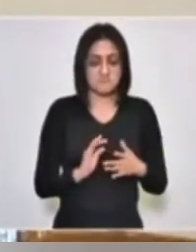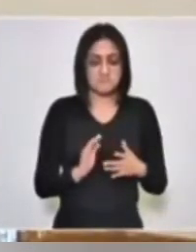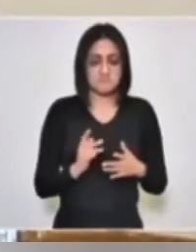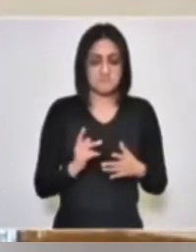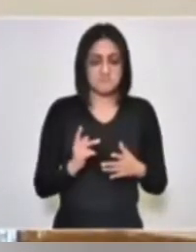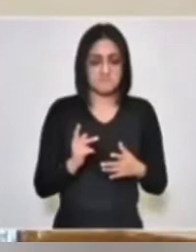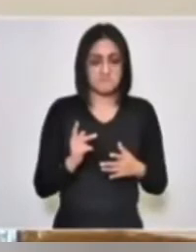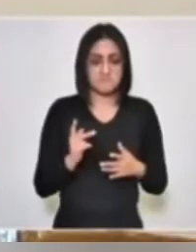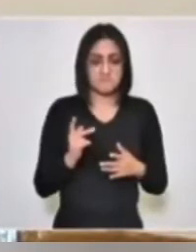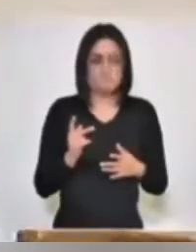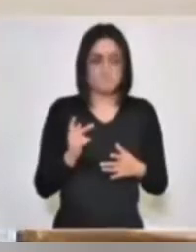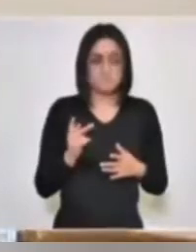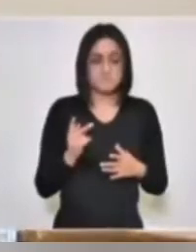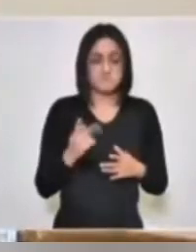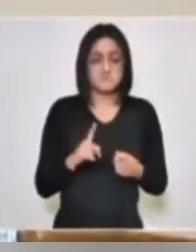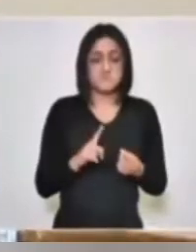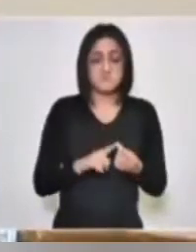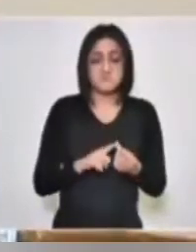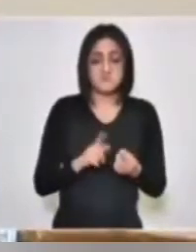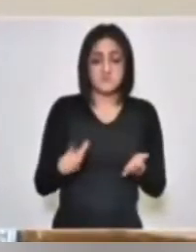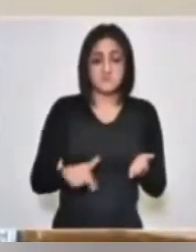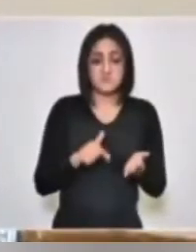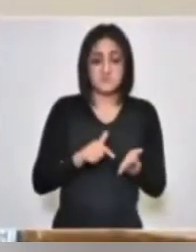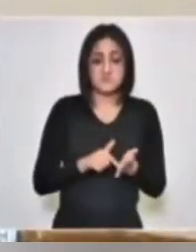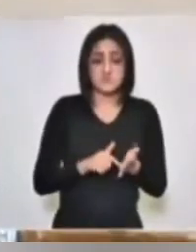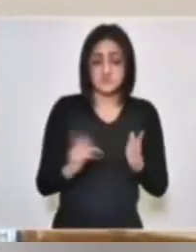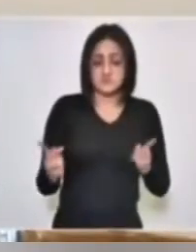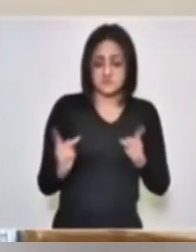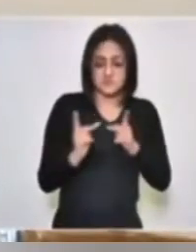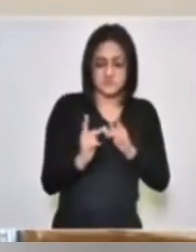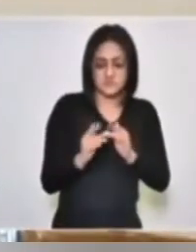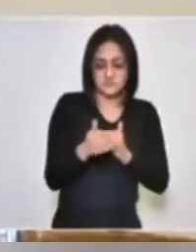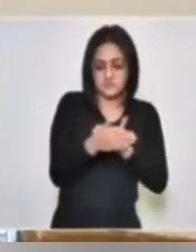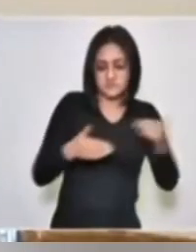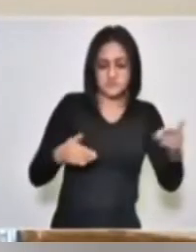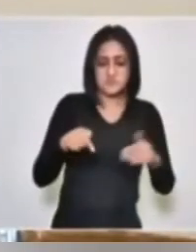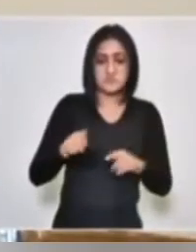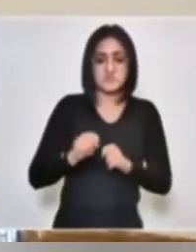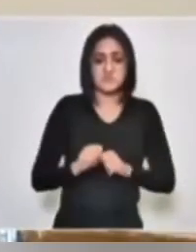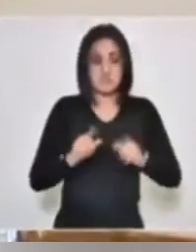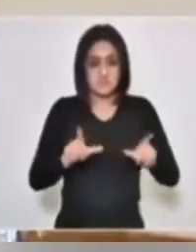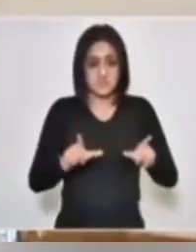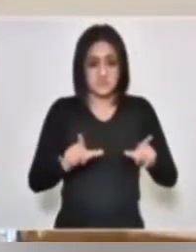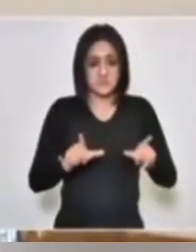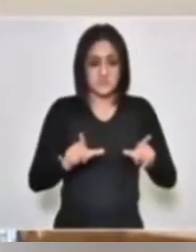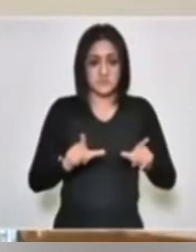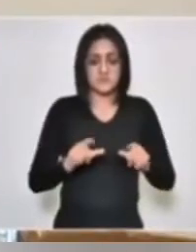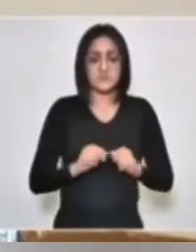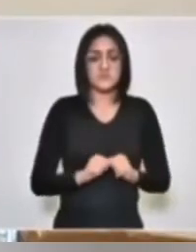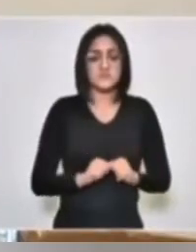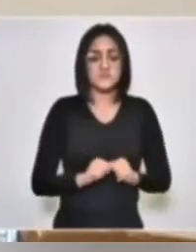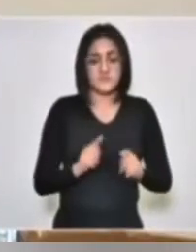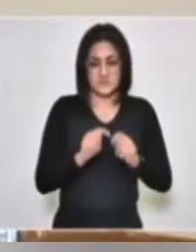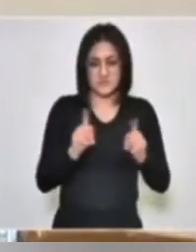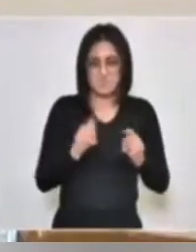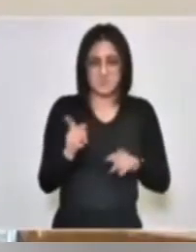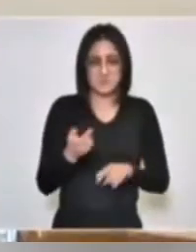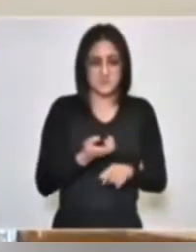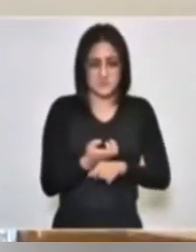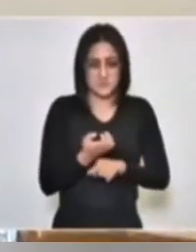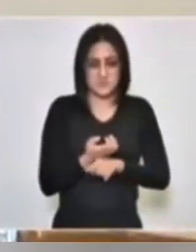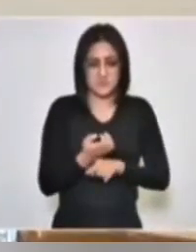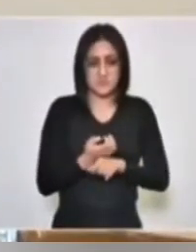zona metropolitana Puebla-Tlaxcala. Es importante referir que